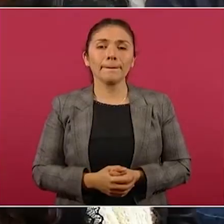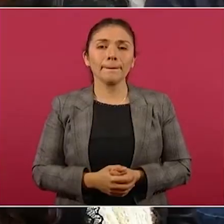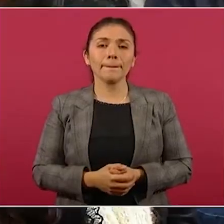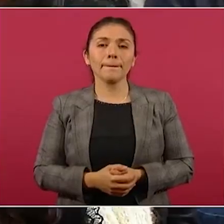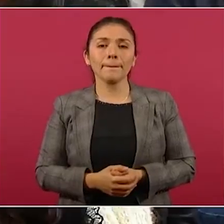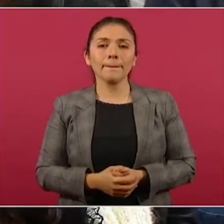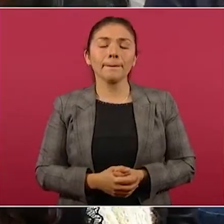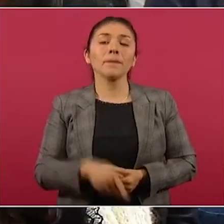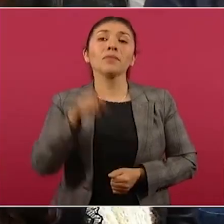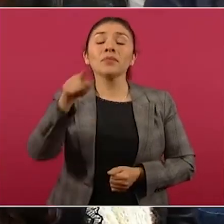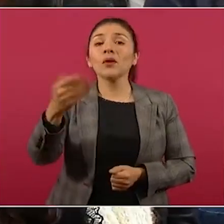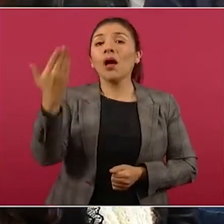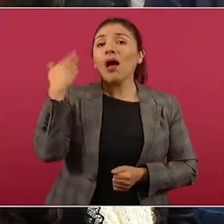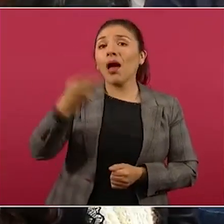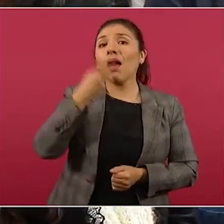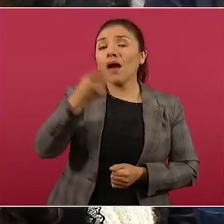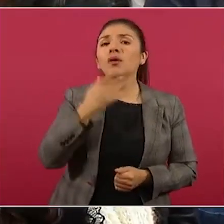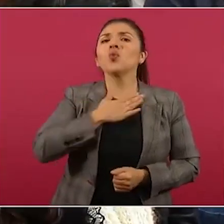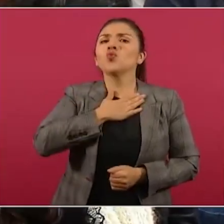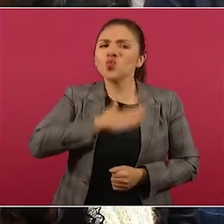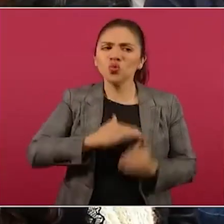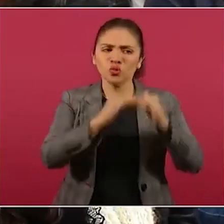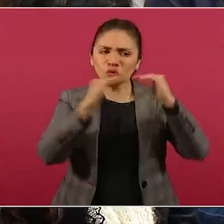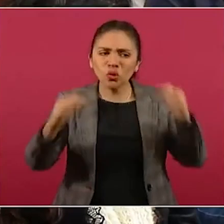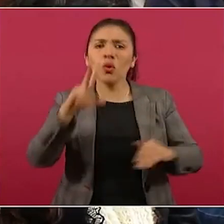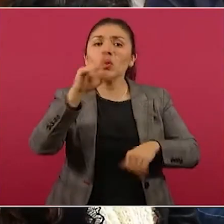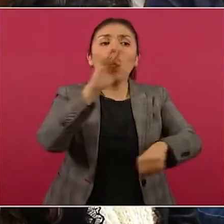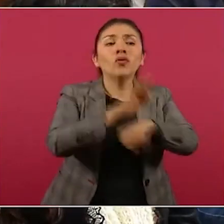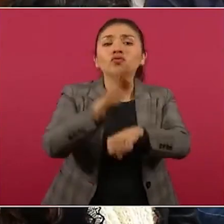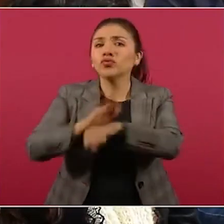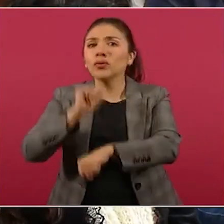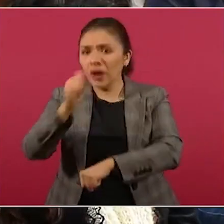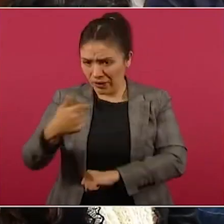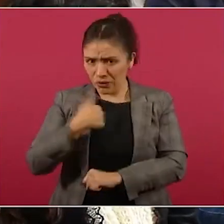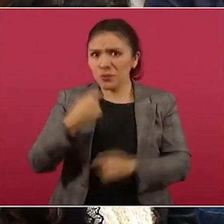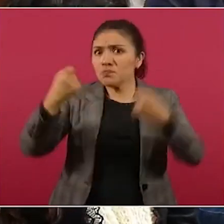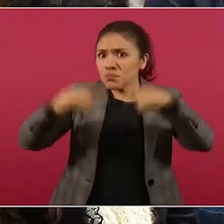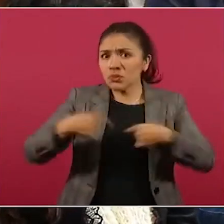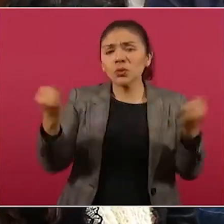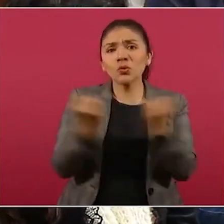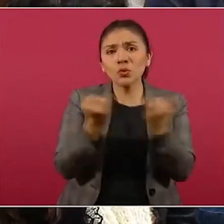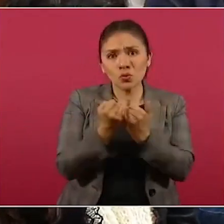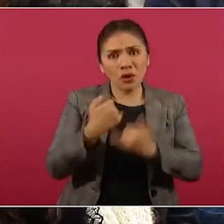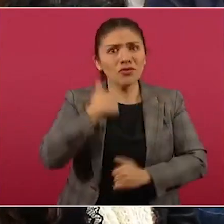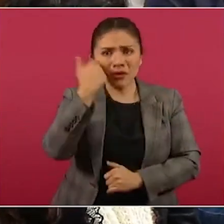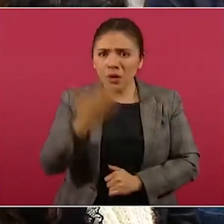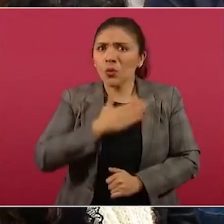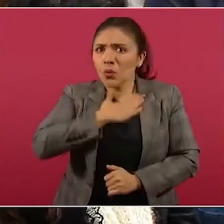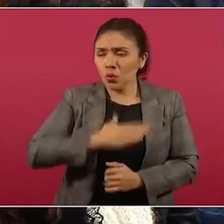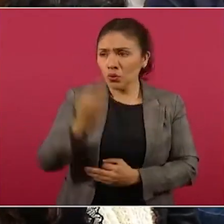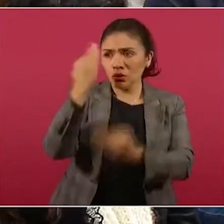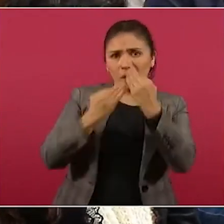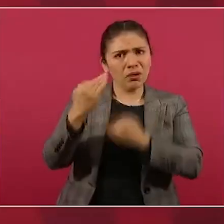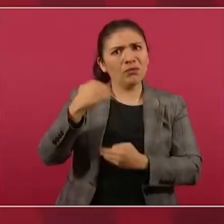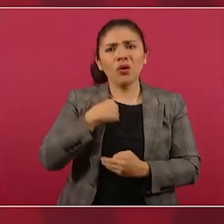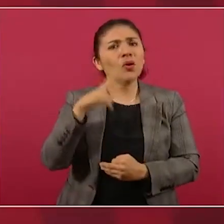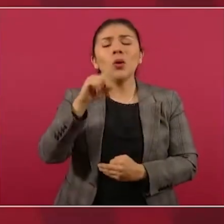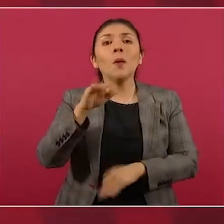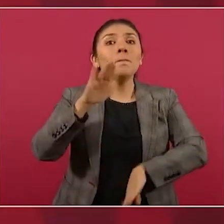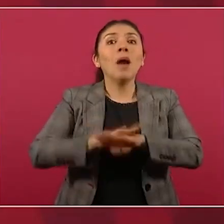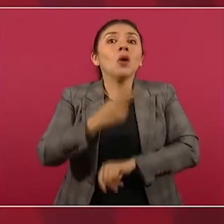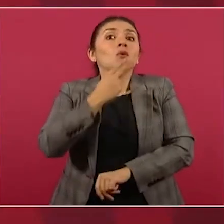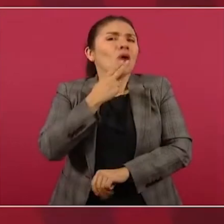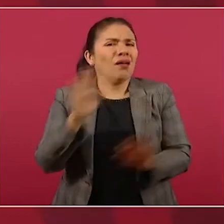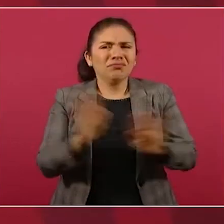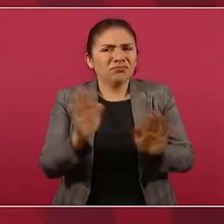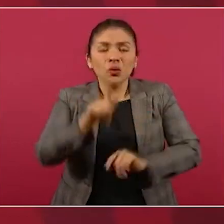y justicia y nada de privilegios. ¿Y qué es lo que yo pido? Yo no pido absolutamente nada más no que equidad. Va a haber privilegios. Usted para me ofreció